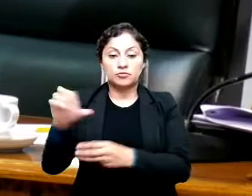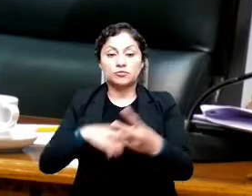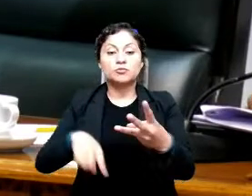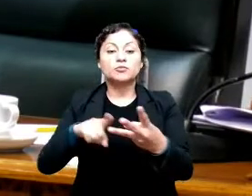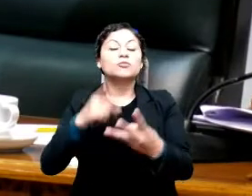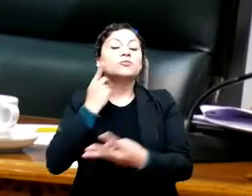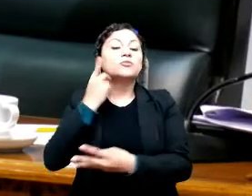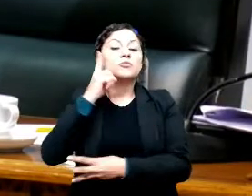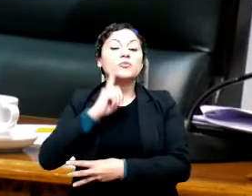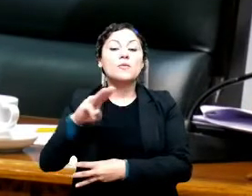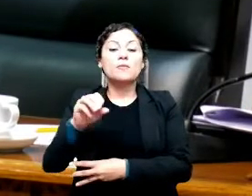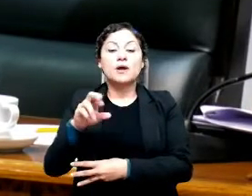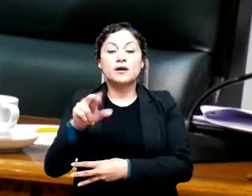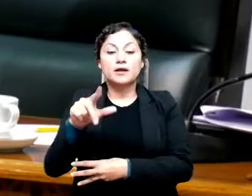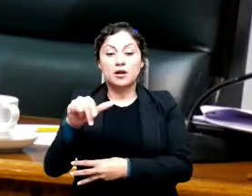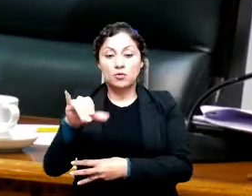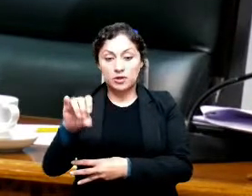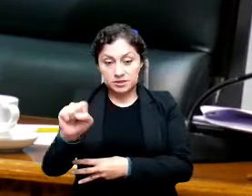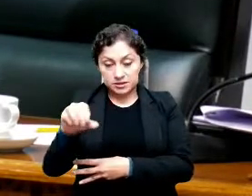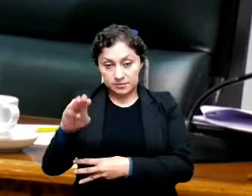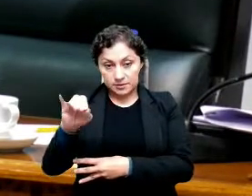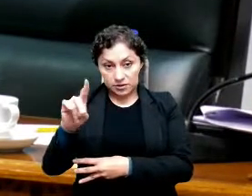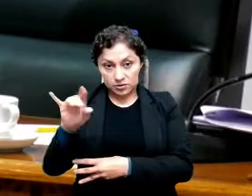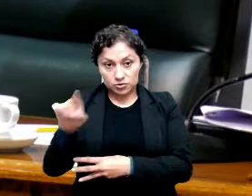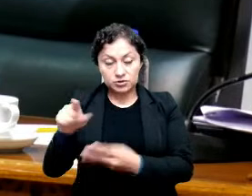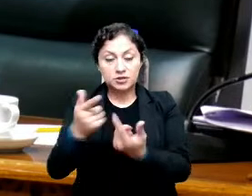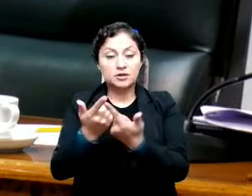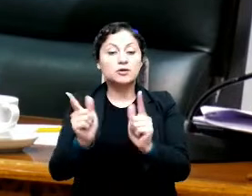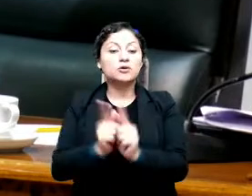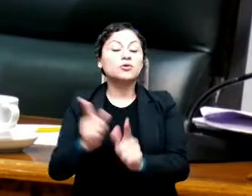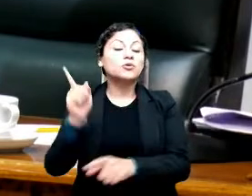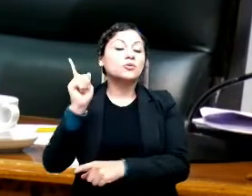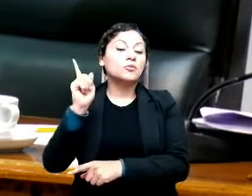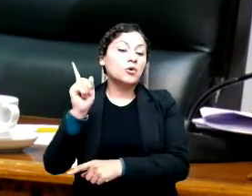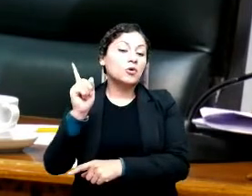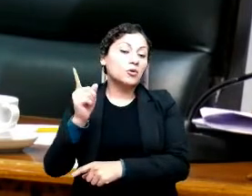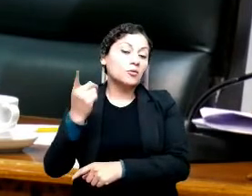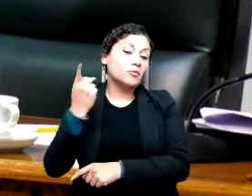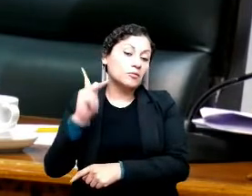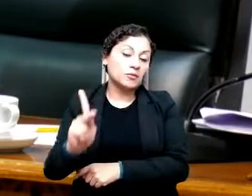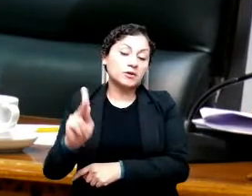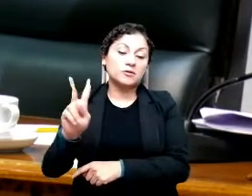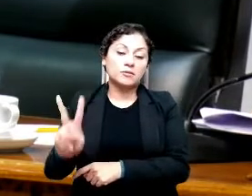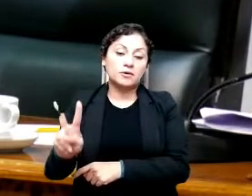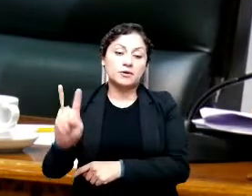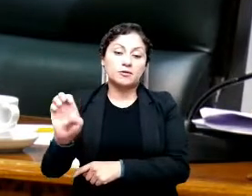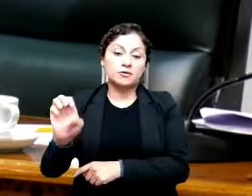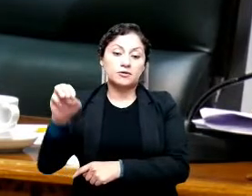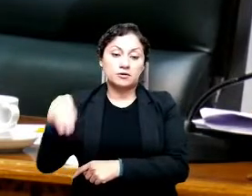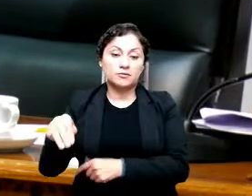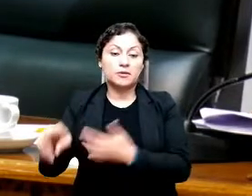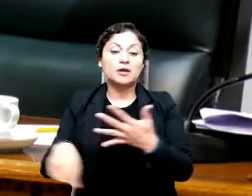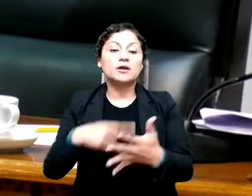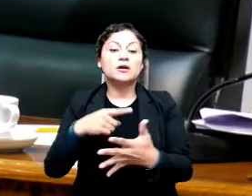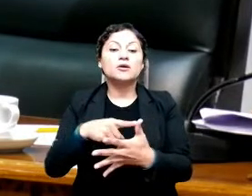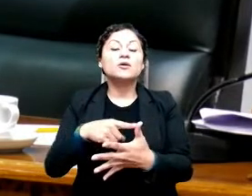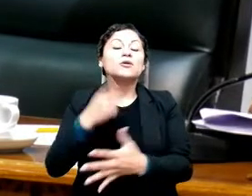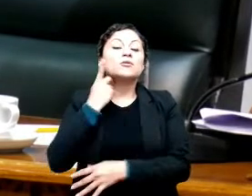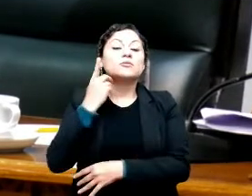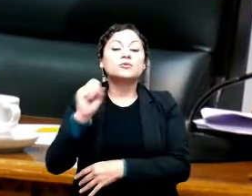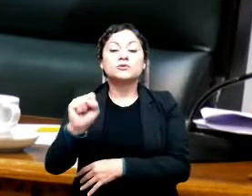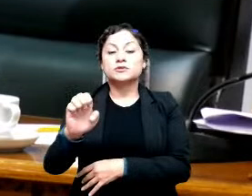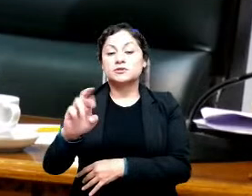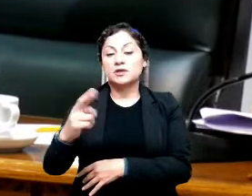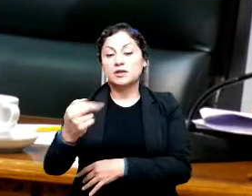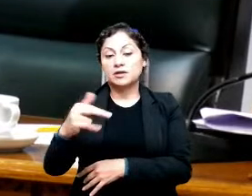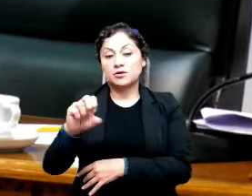María Luisa Mendoza Mondragón, Grupo Parlamentario del Partido Verde Ecologista de México. Diputado Sergio